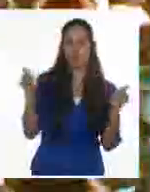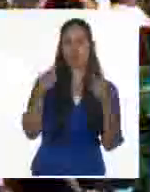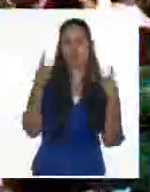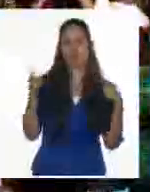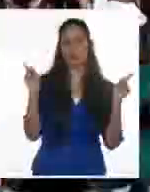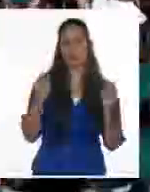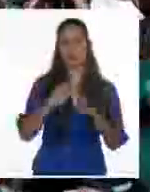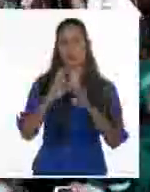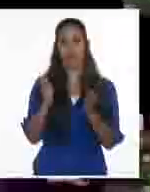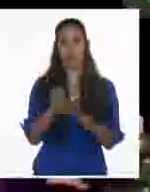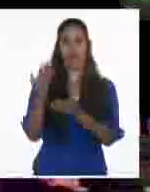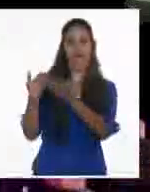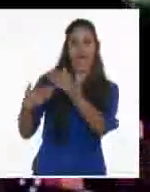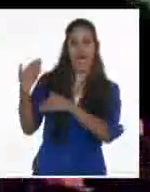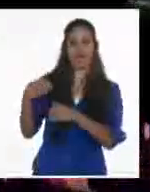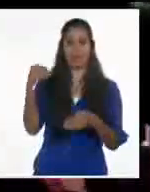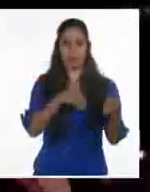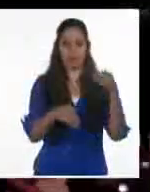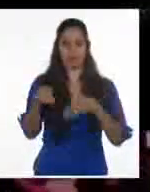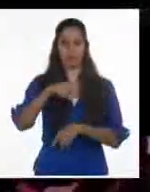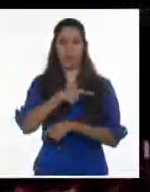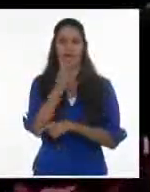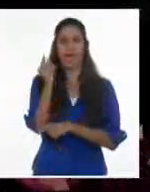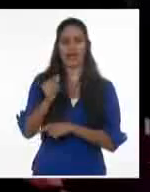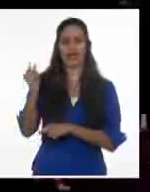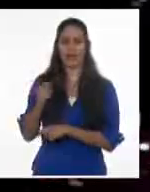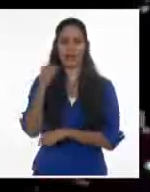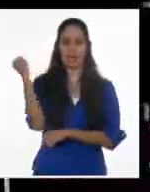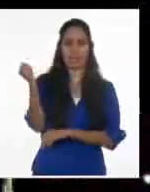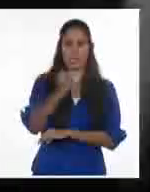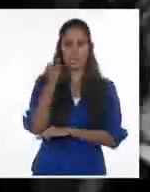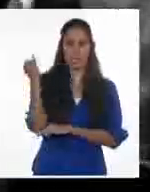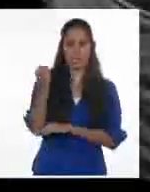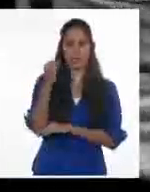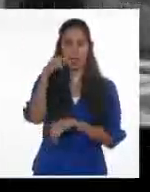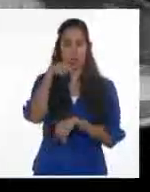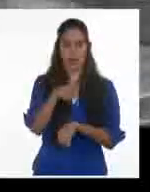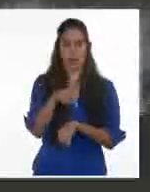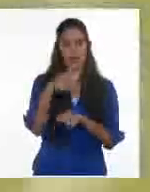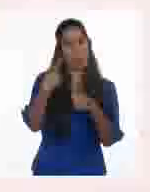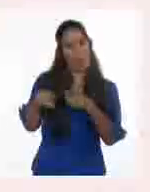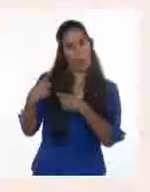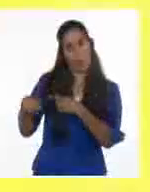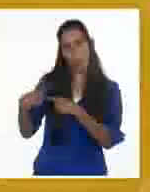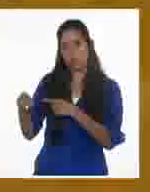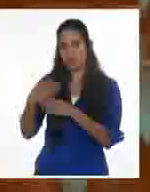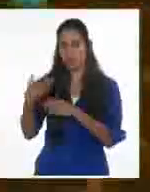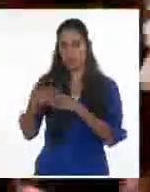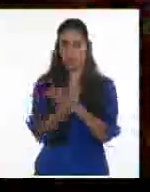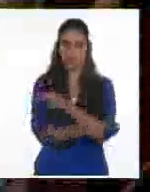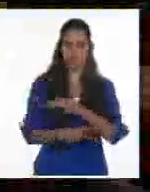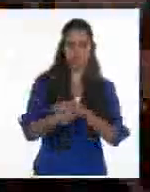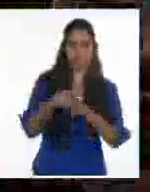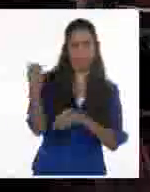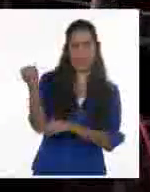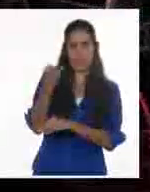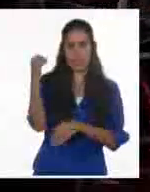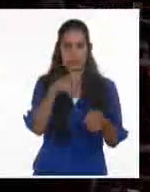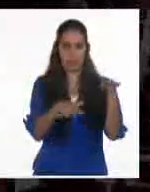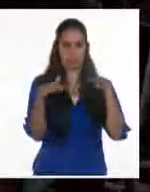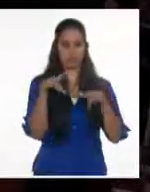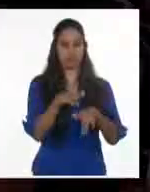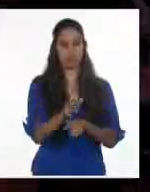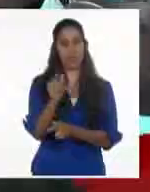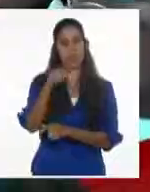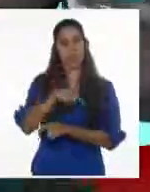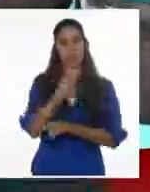estado artistas internacionales como el cantante puertorriqueño Jerry Rivera, Víctor Manuel, los percusionistas Bobby Allende y Mar Quiñones y la